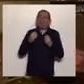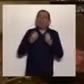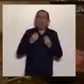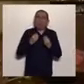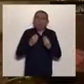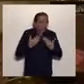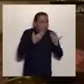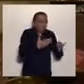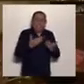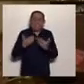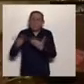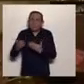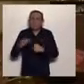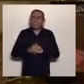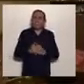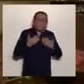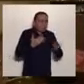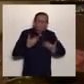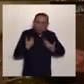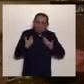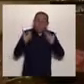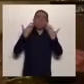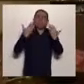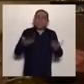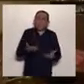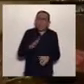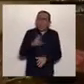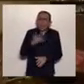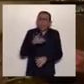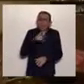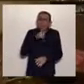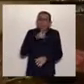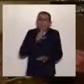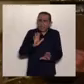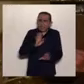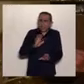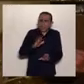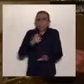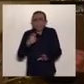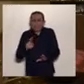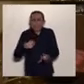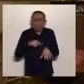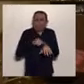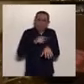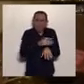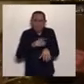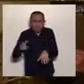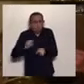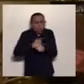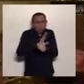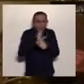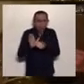Lo hace en el servicio, que a veces nos puede parecer un poco lejanos en este tiempo